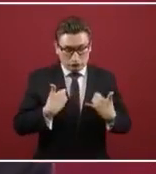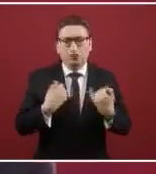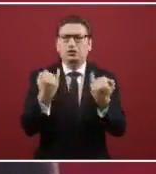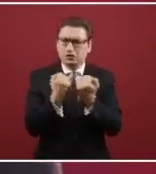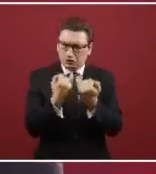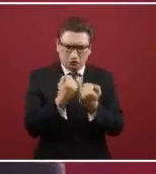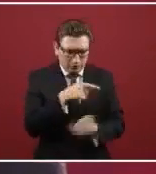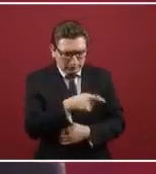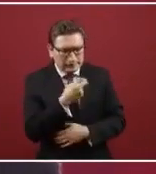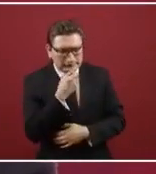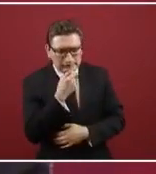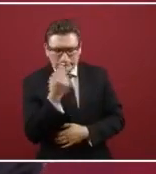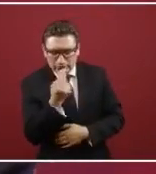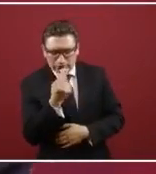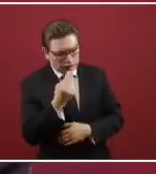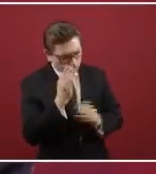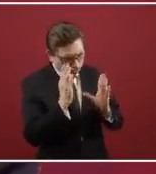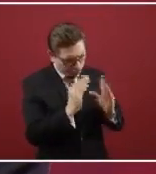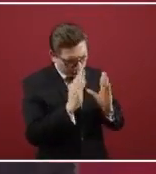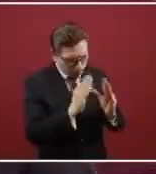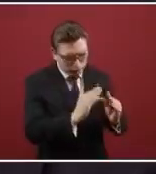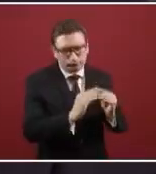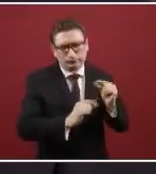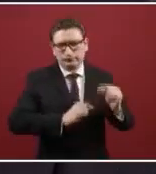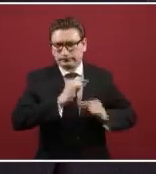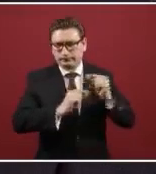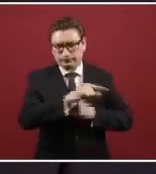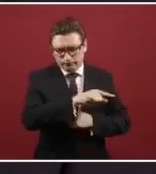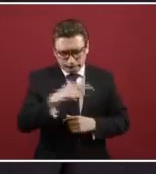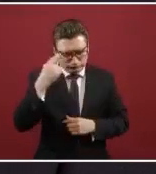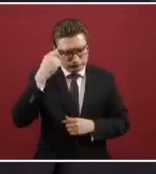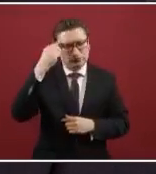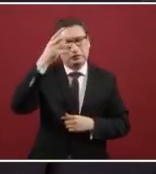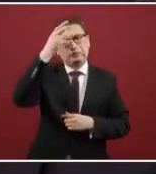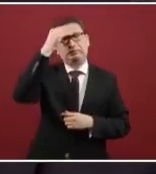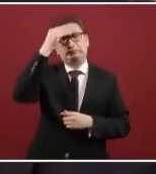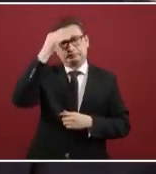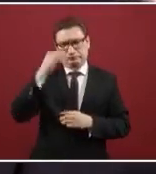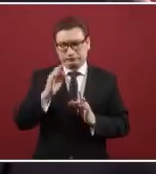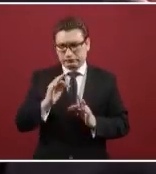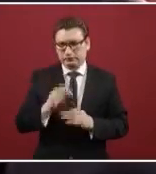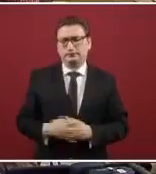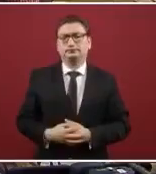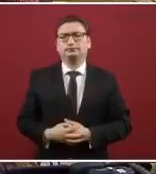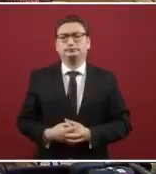niños, que haya una formación en ese sentido,